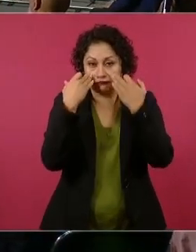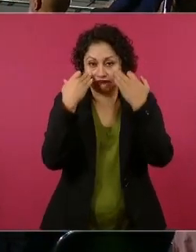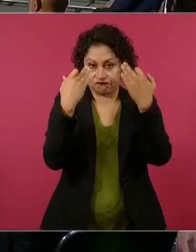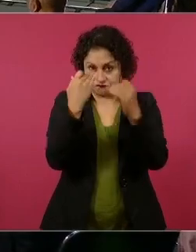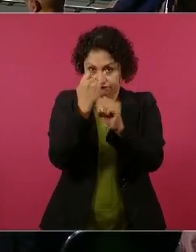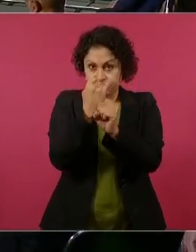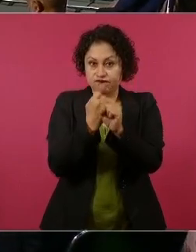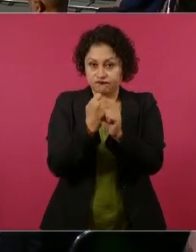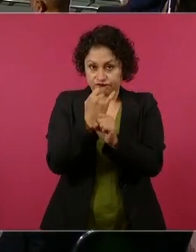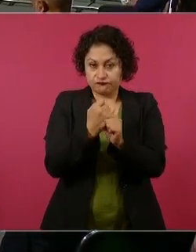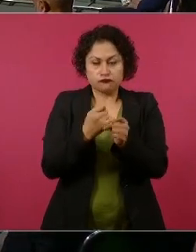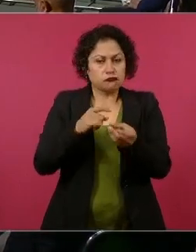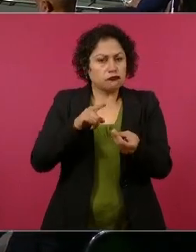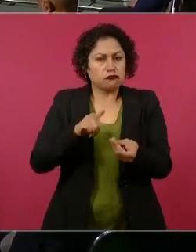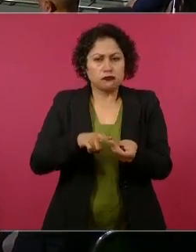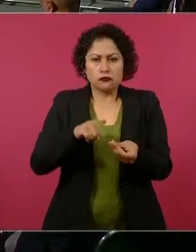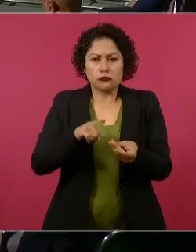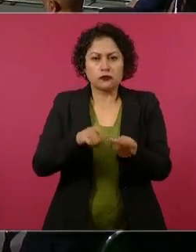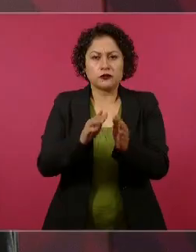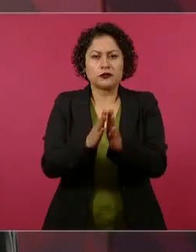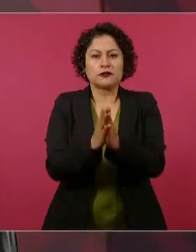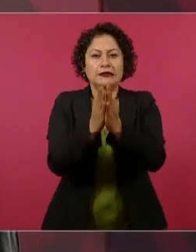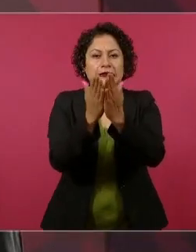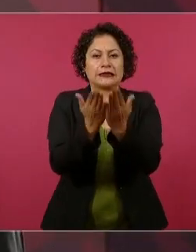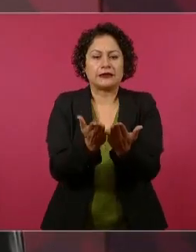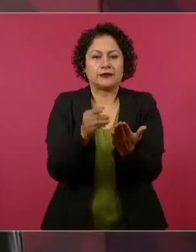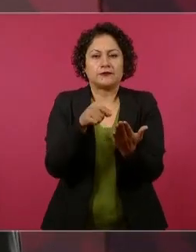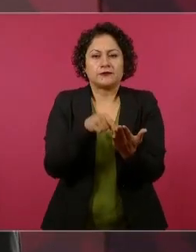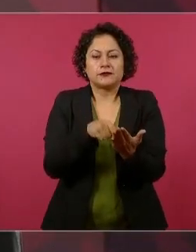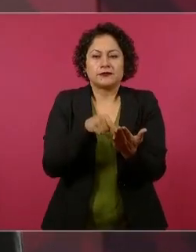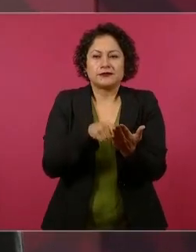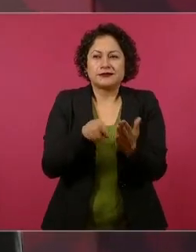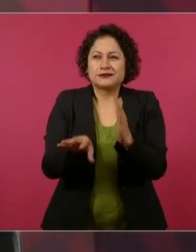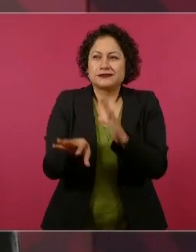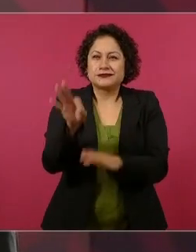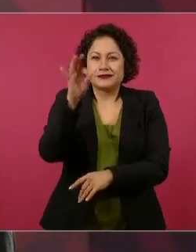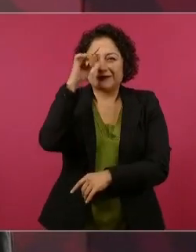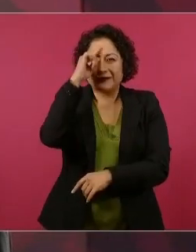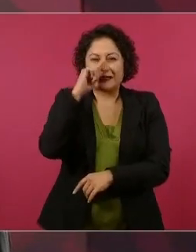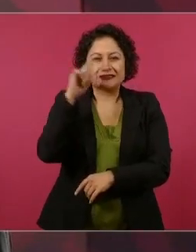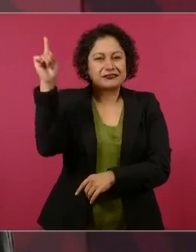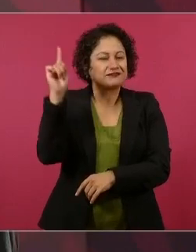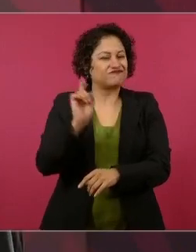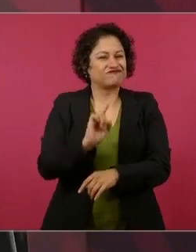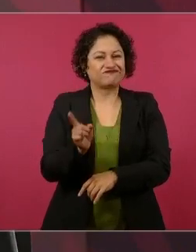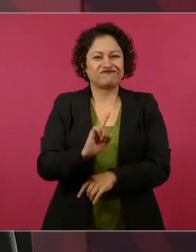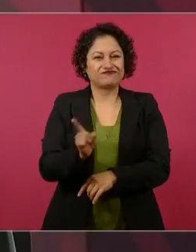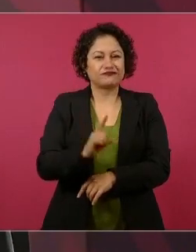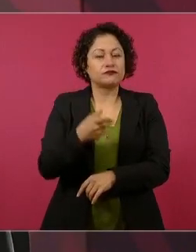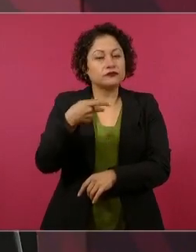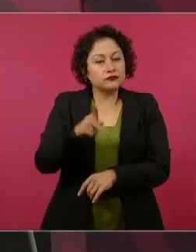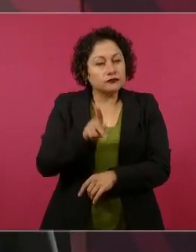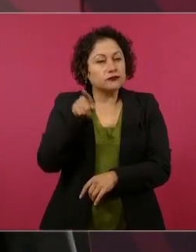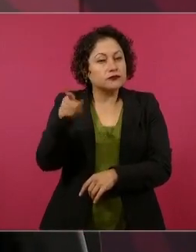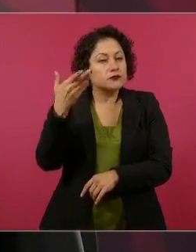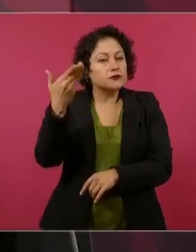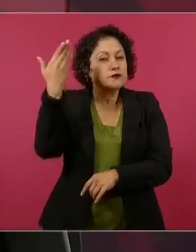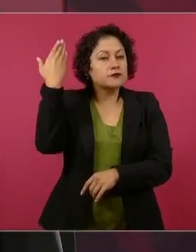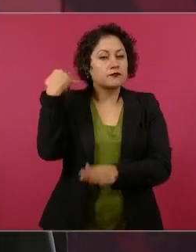Hay un libro que ya no se consigue tan fácilmente, que editó el